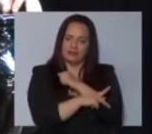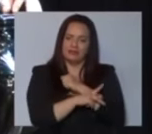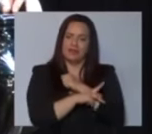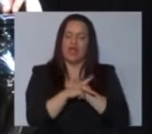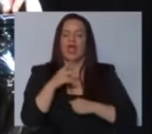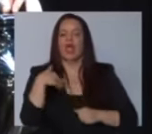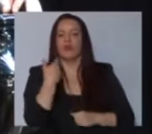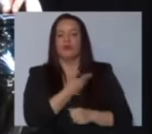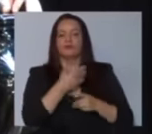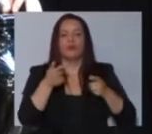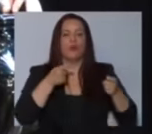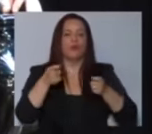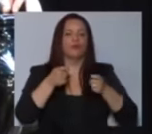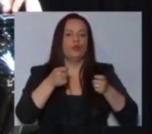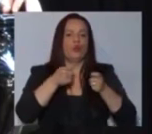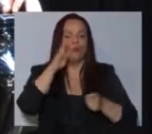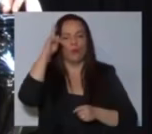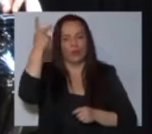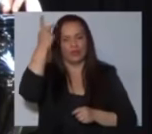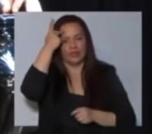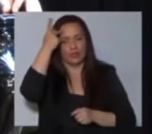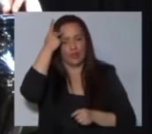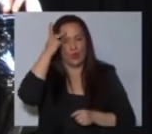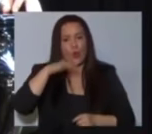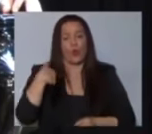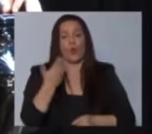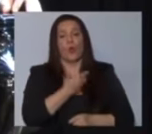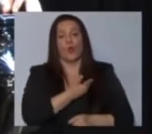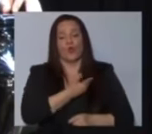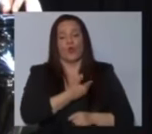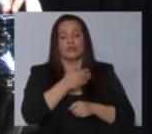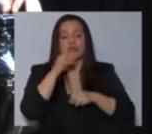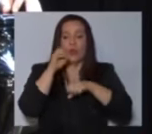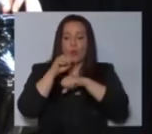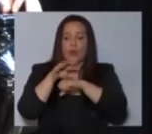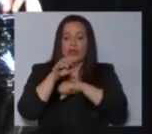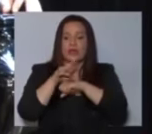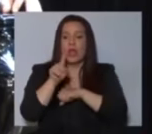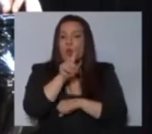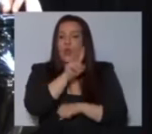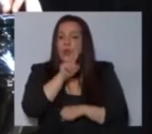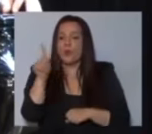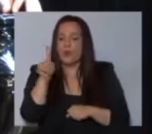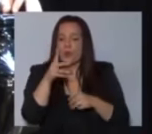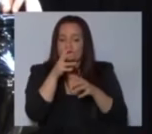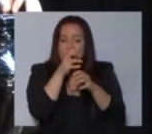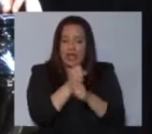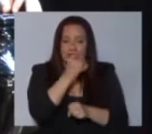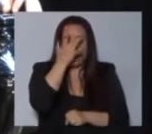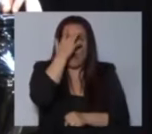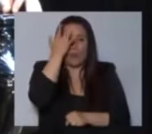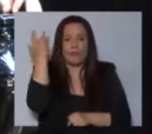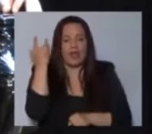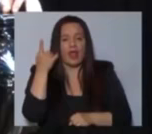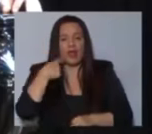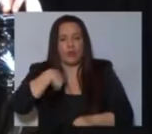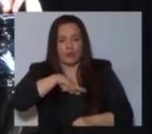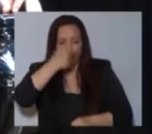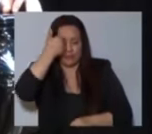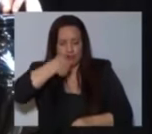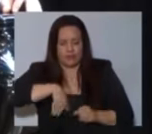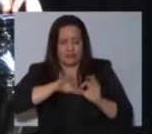nuestro control político. Nuestra orientación no nos hace olvidar que somos simples